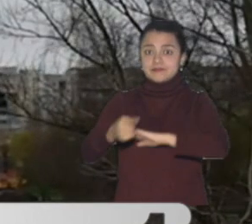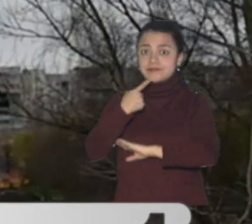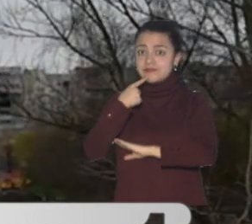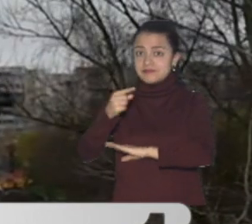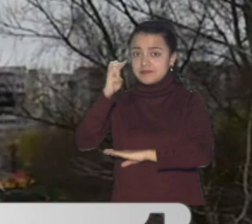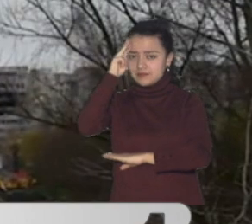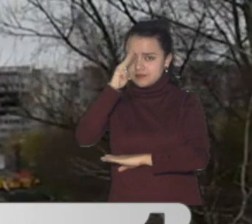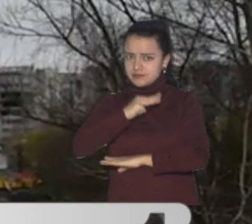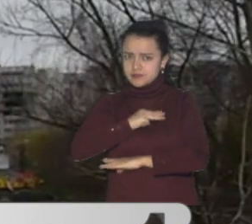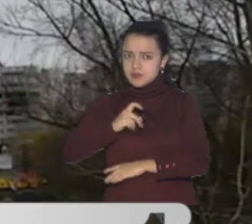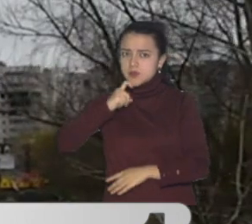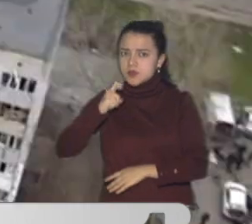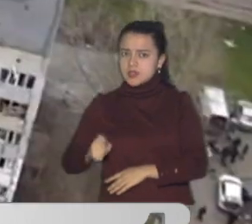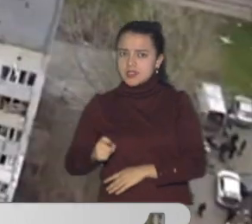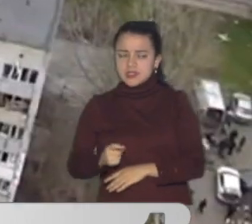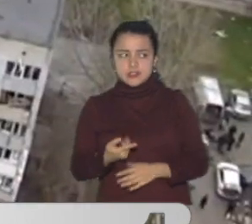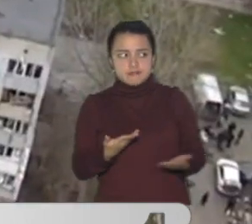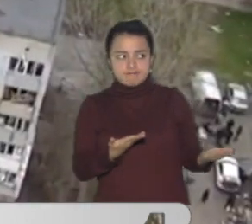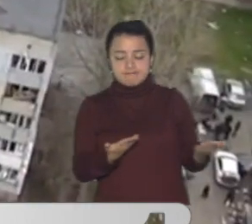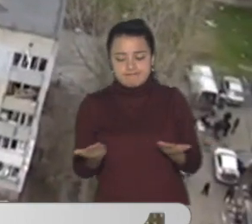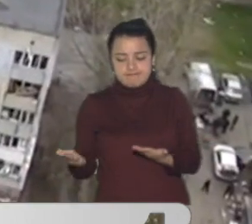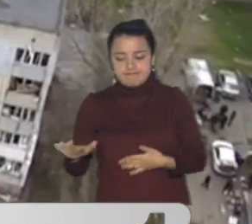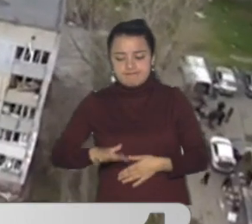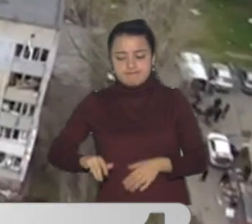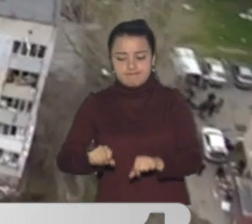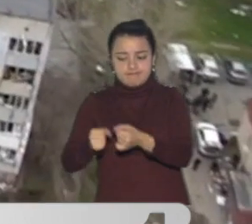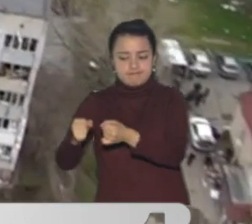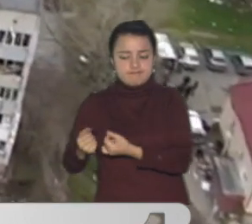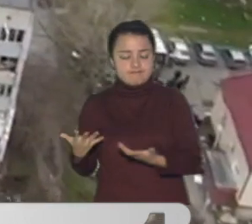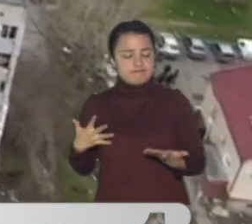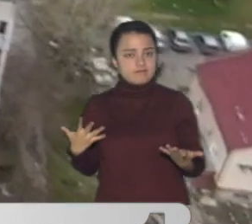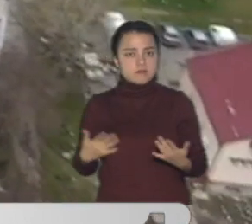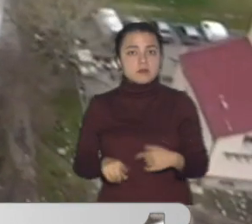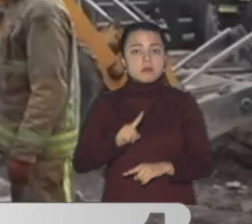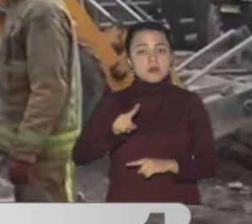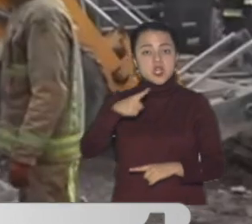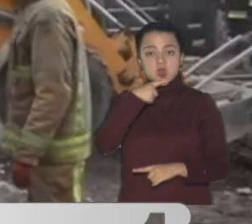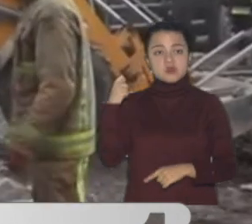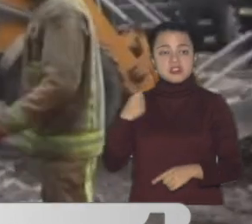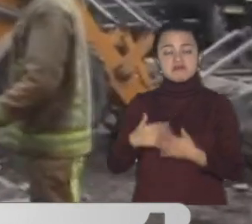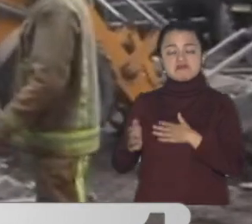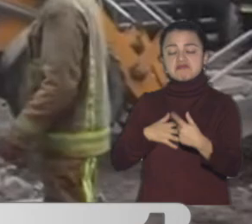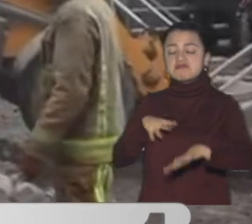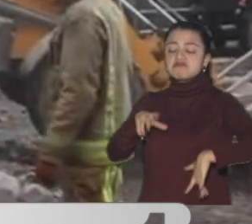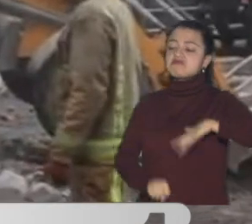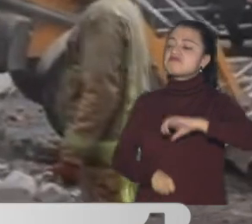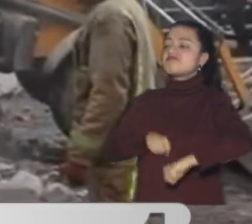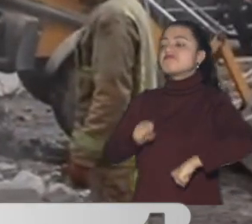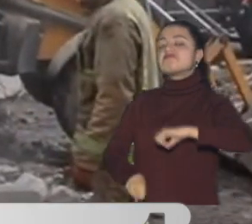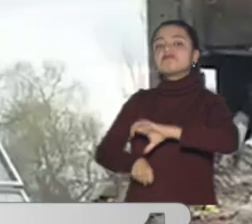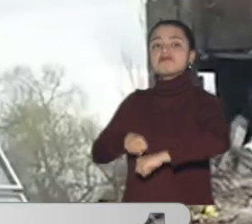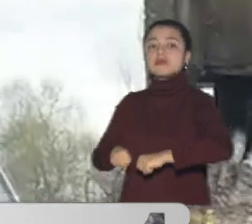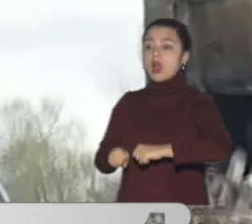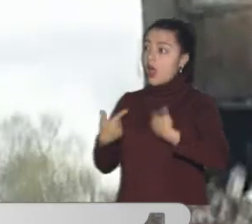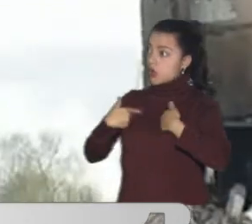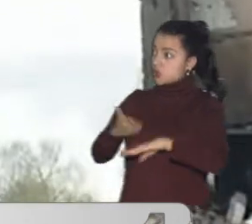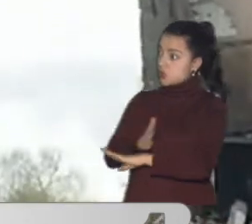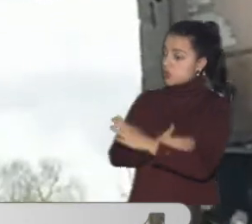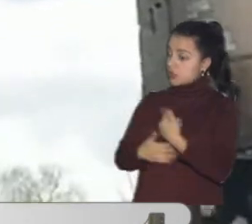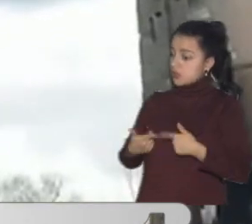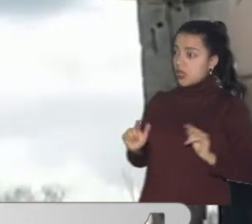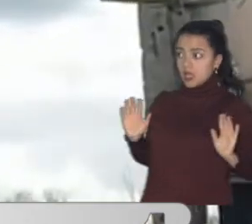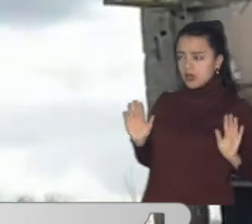Ucrania. Sin embargo, Rusia ya se reivindicó el control de todas las zonas residenciales de esta urbe, asegurando que estas fueron liberadas por